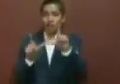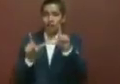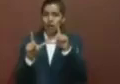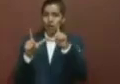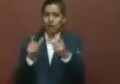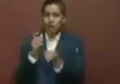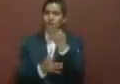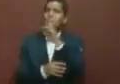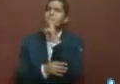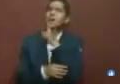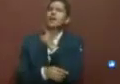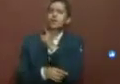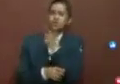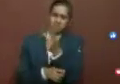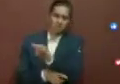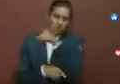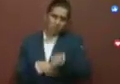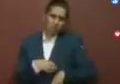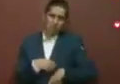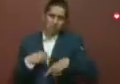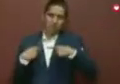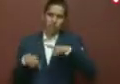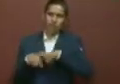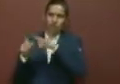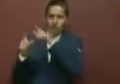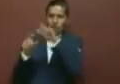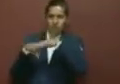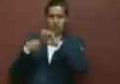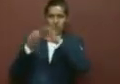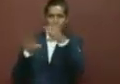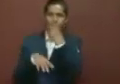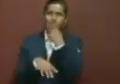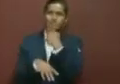mejor que usted para que nos aclare?